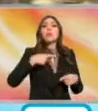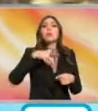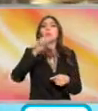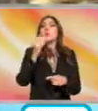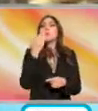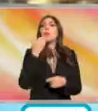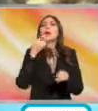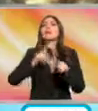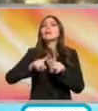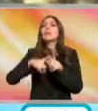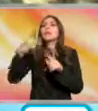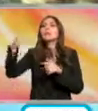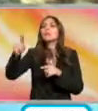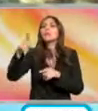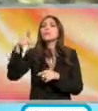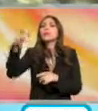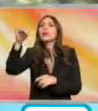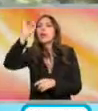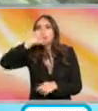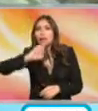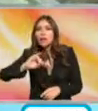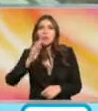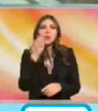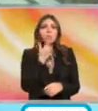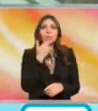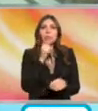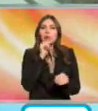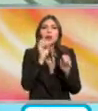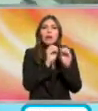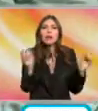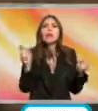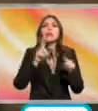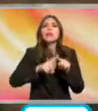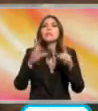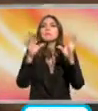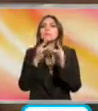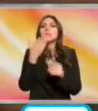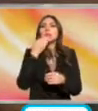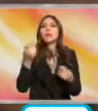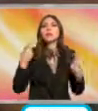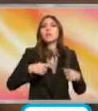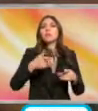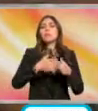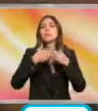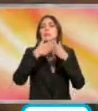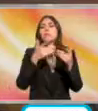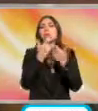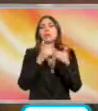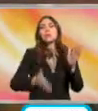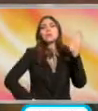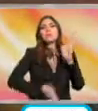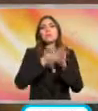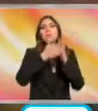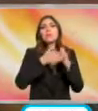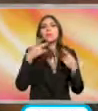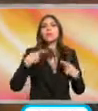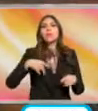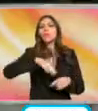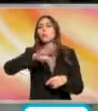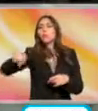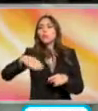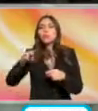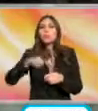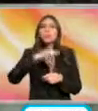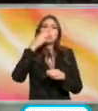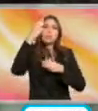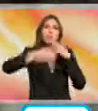nadie, eran buscados y perseguidos por todo el mundo en el mar. Entonces, pues vivían más bien asalto de mata, en este caso sería asalto